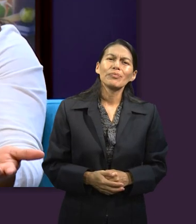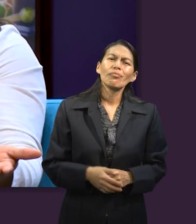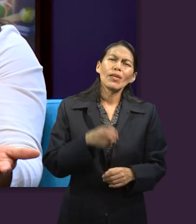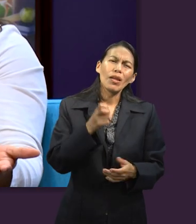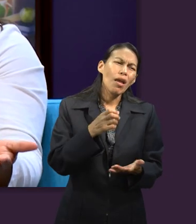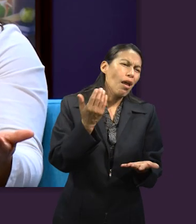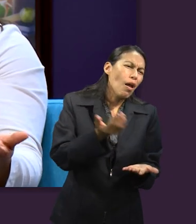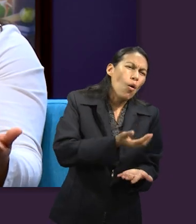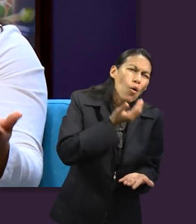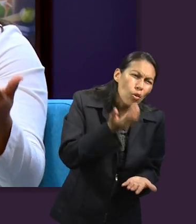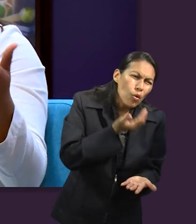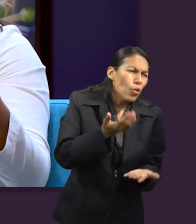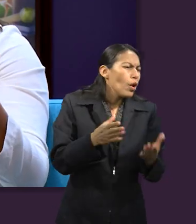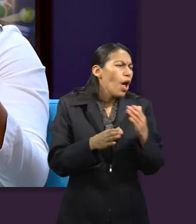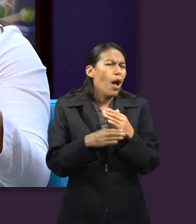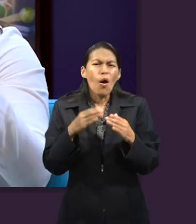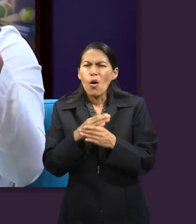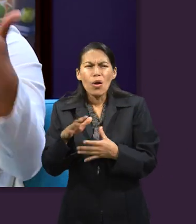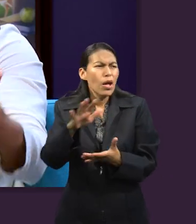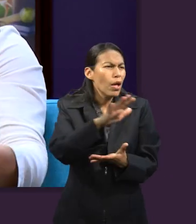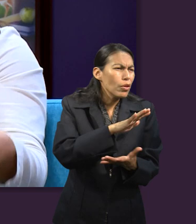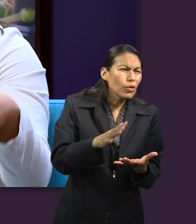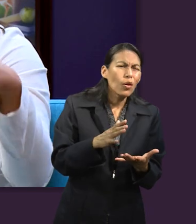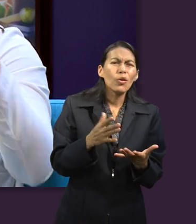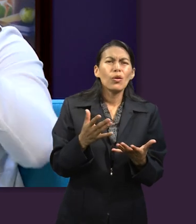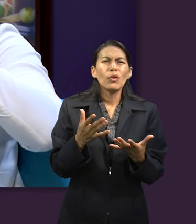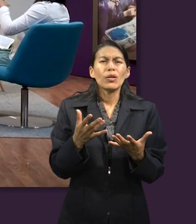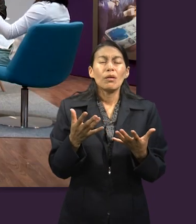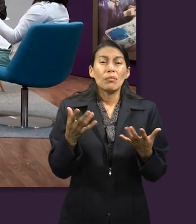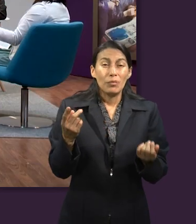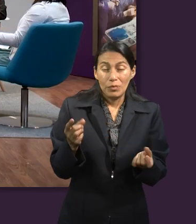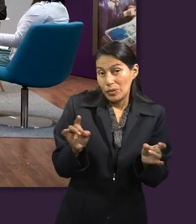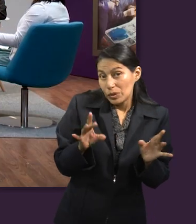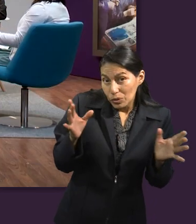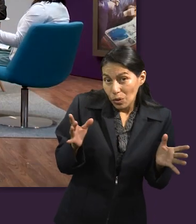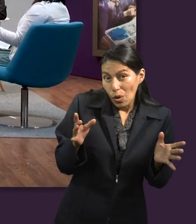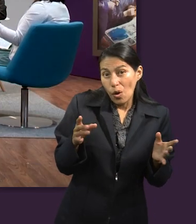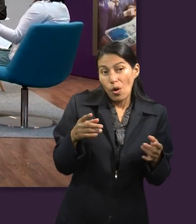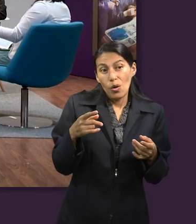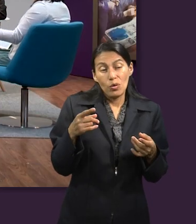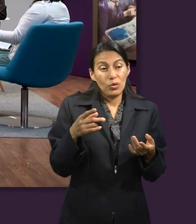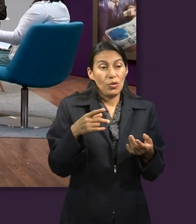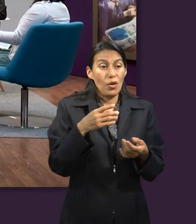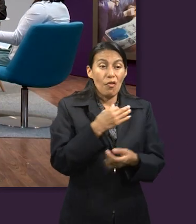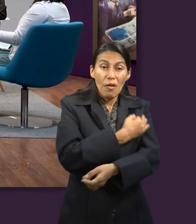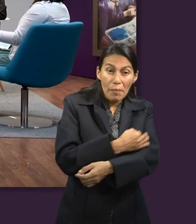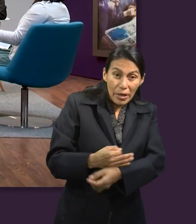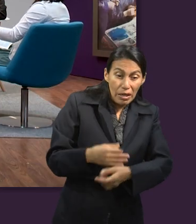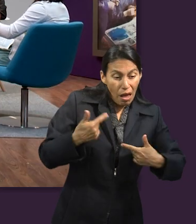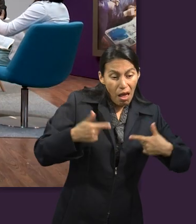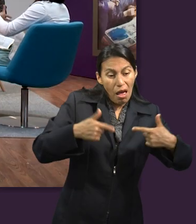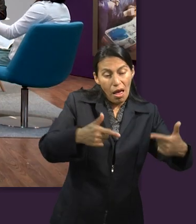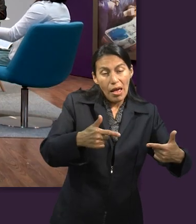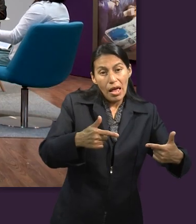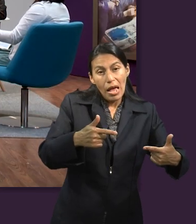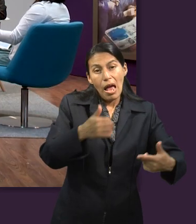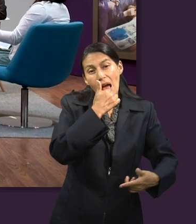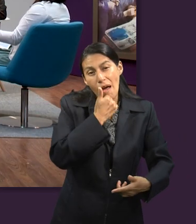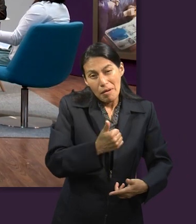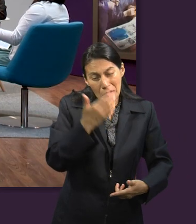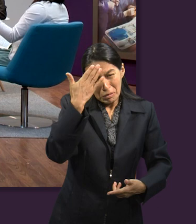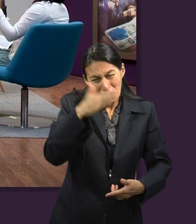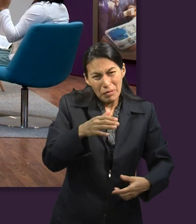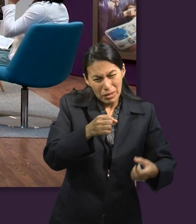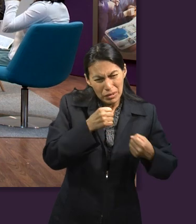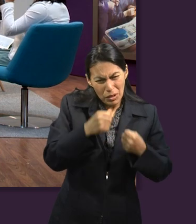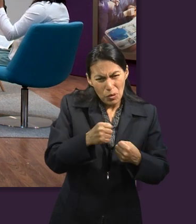me estaba hablando entonces a pesar de la cultura a pesar de las circunstancias que brillaron a abraham a que tuviera más descendencia